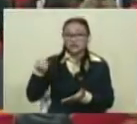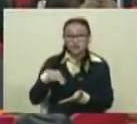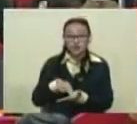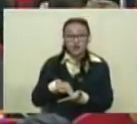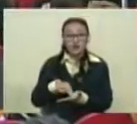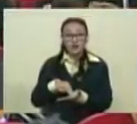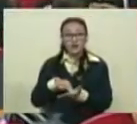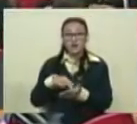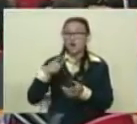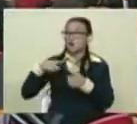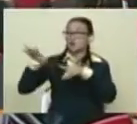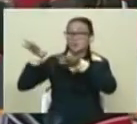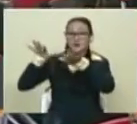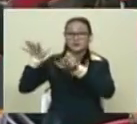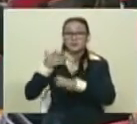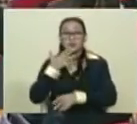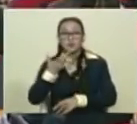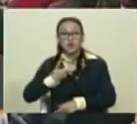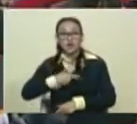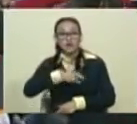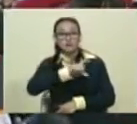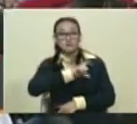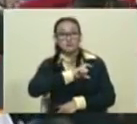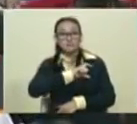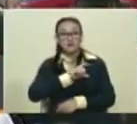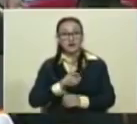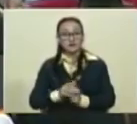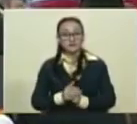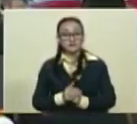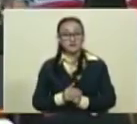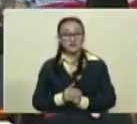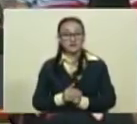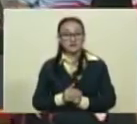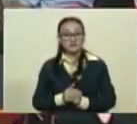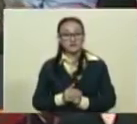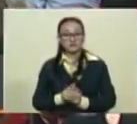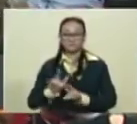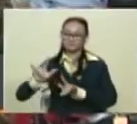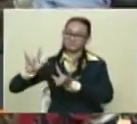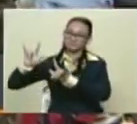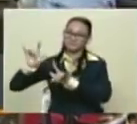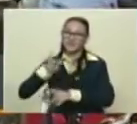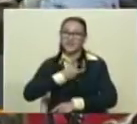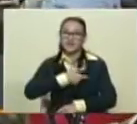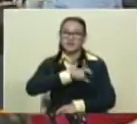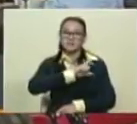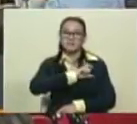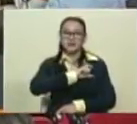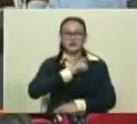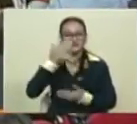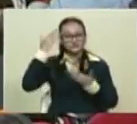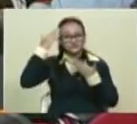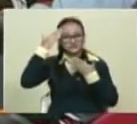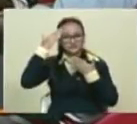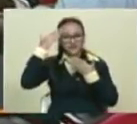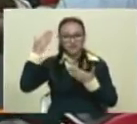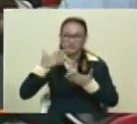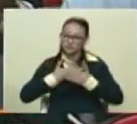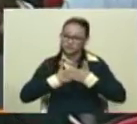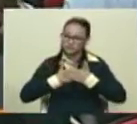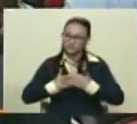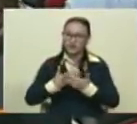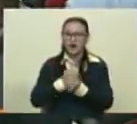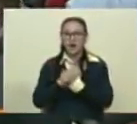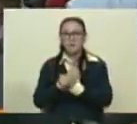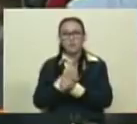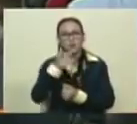países tan diferentes como España, nuestra amada España. Siempre ratificamos nuestro saludo, nuestra solidaridad y nuestro